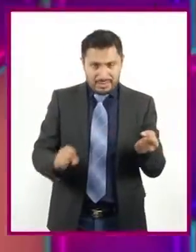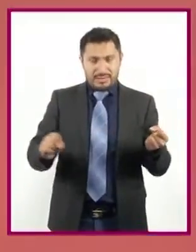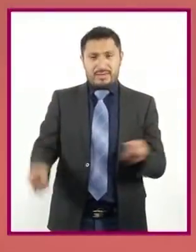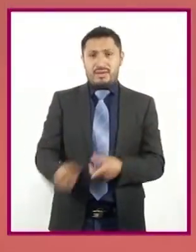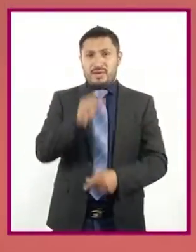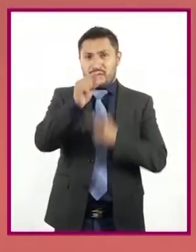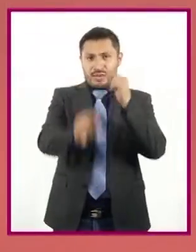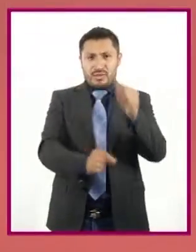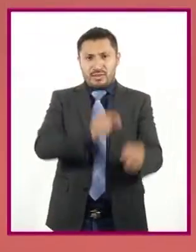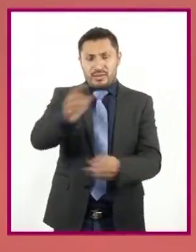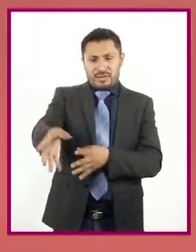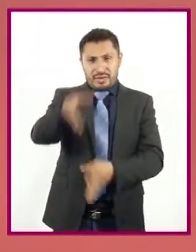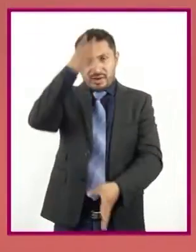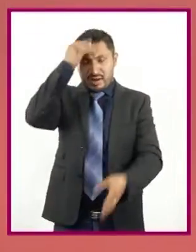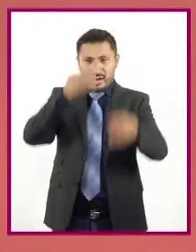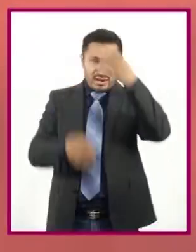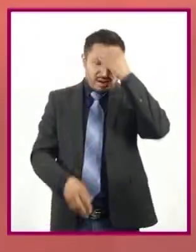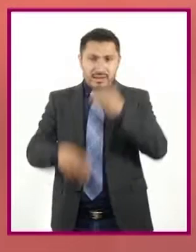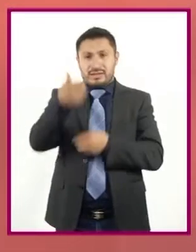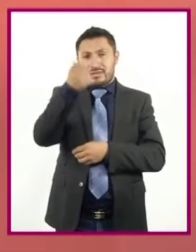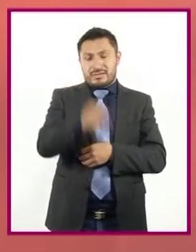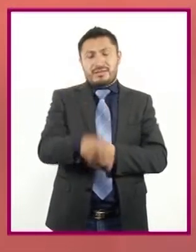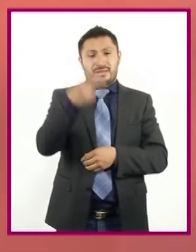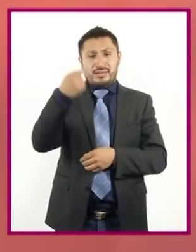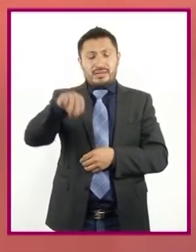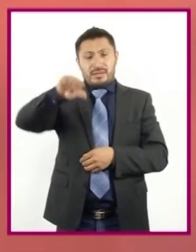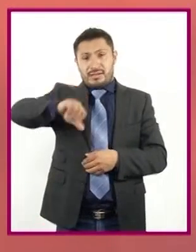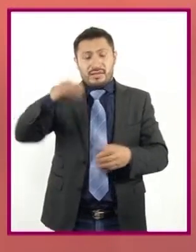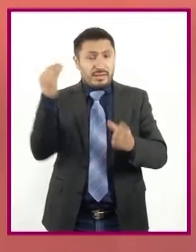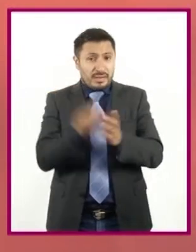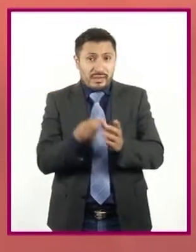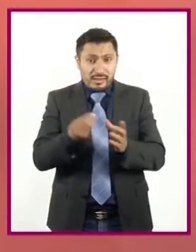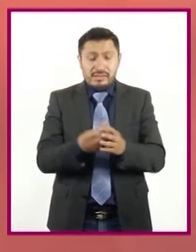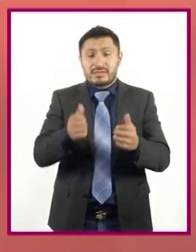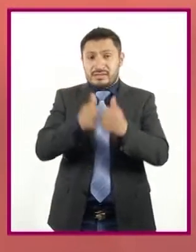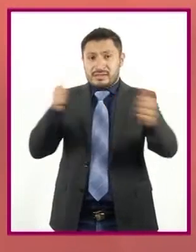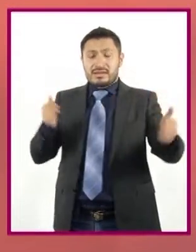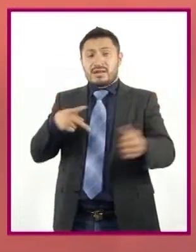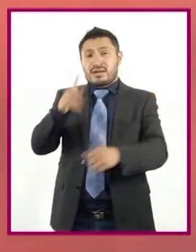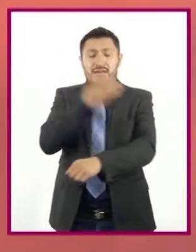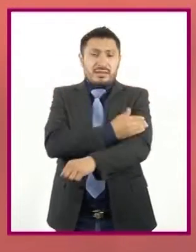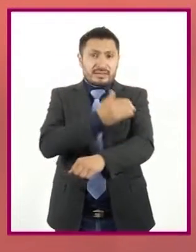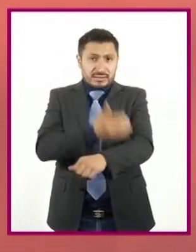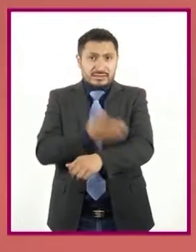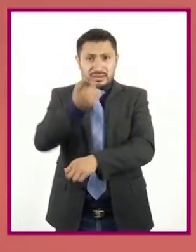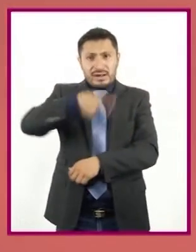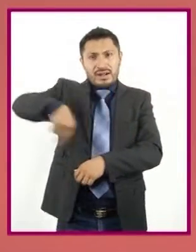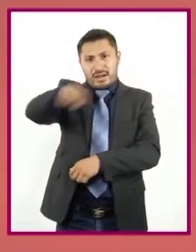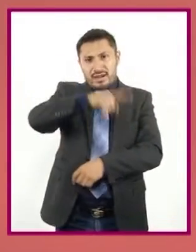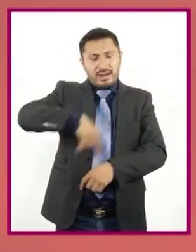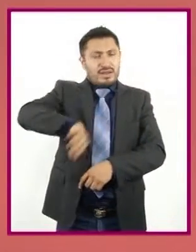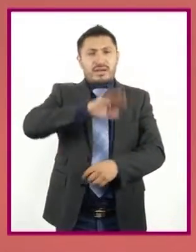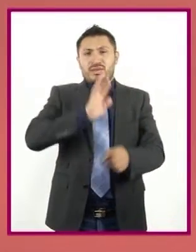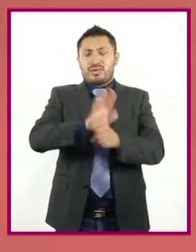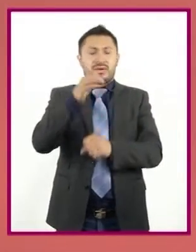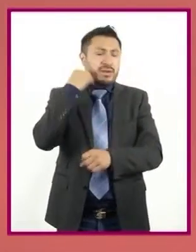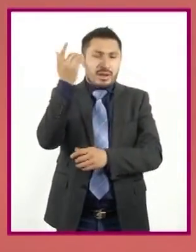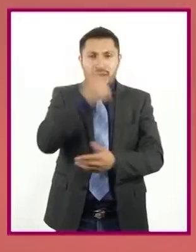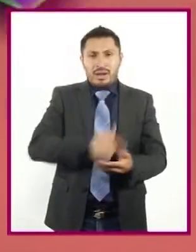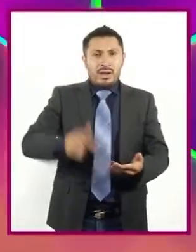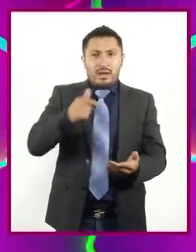Por eso, hemos titulado así esta lección y a la distancia, pero en compañía de todas y todos ustedes, donde quiera que se